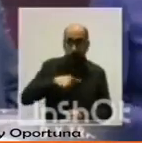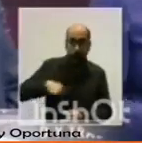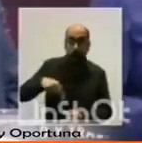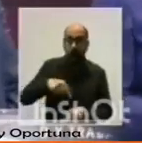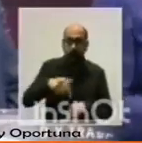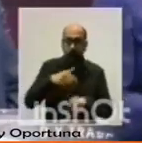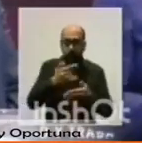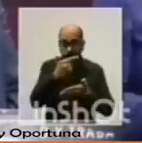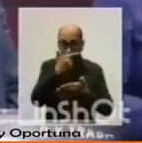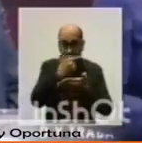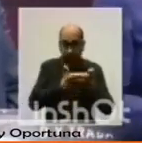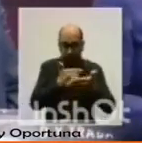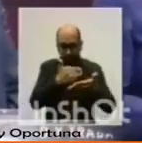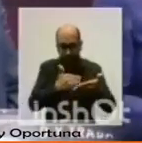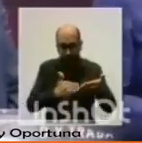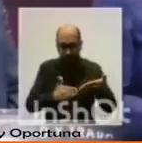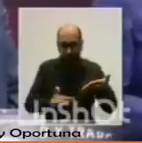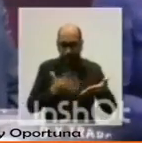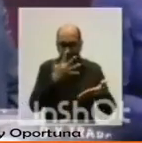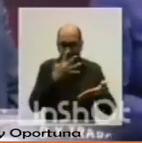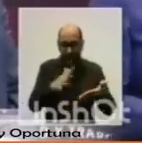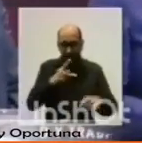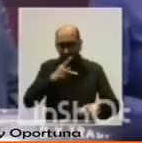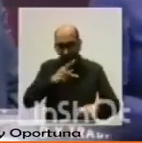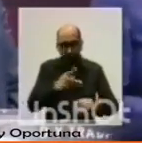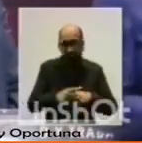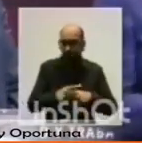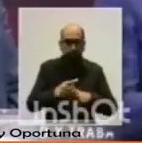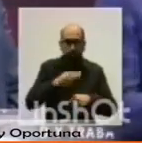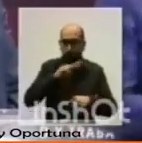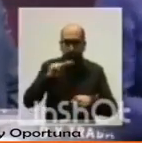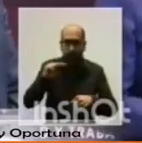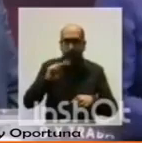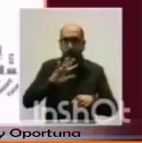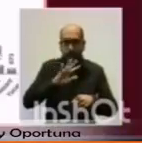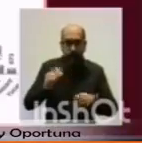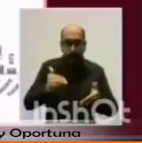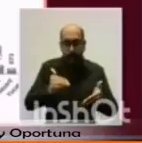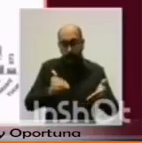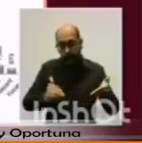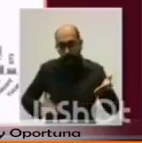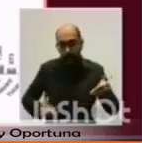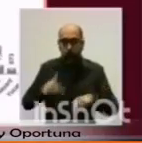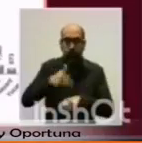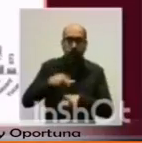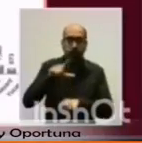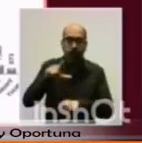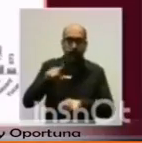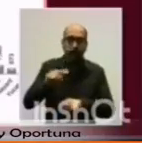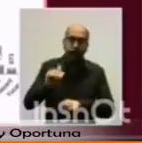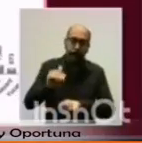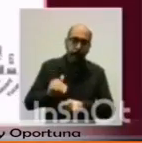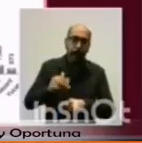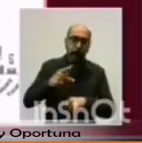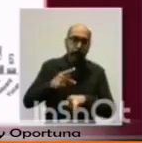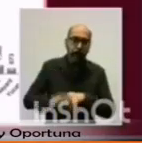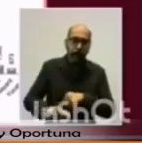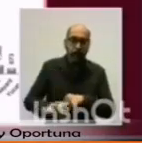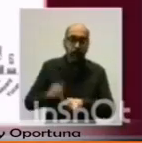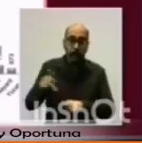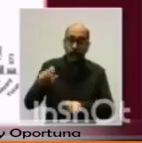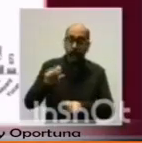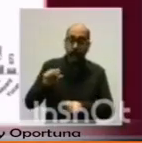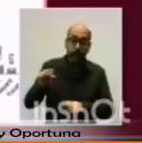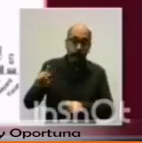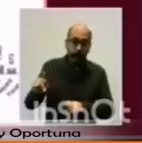incidencia delictiva a nivel nacional. Nos colocamos ya en el lugar número 17, según el secretario ejecutivo del Sistema Nacional de Seguridad